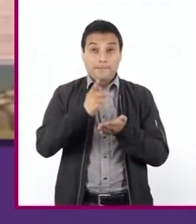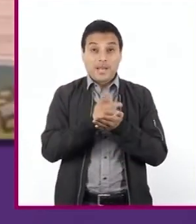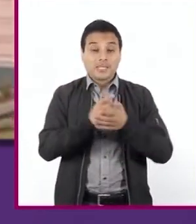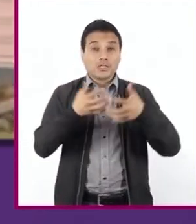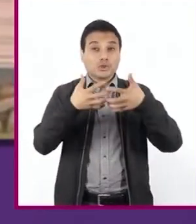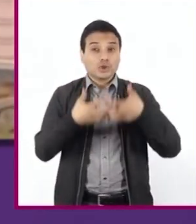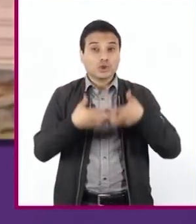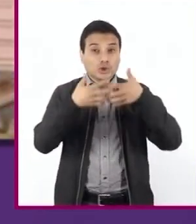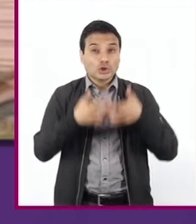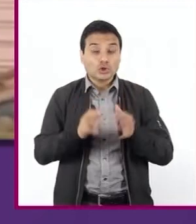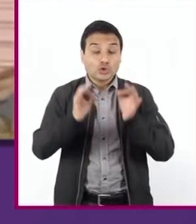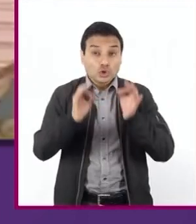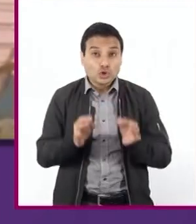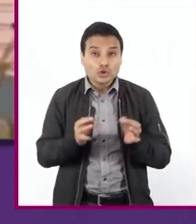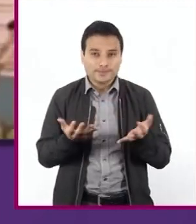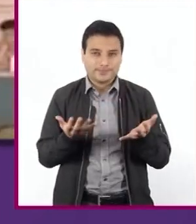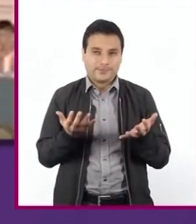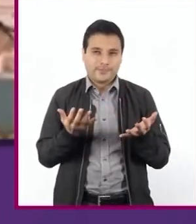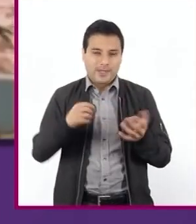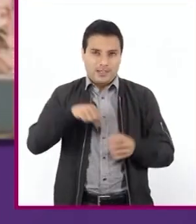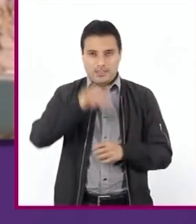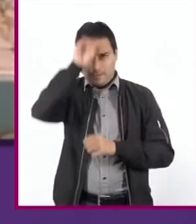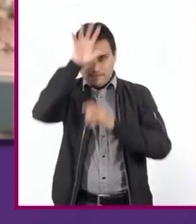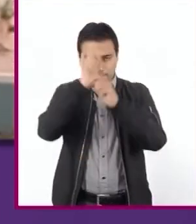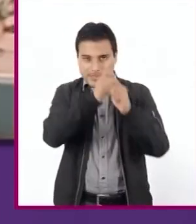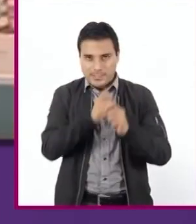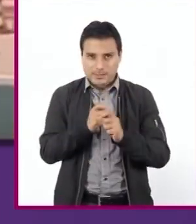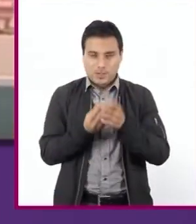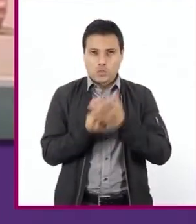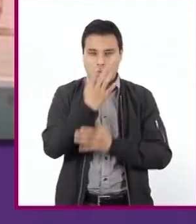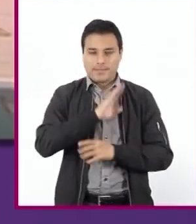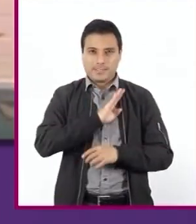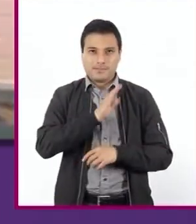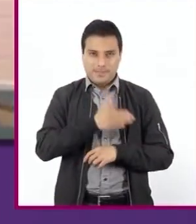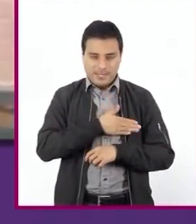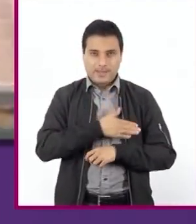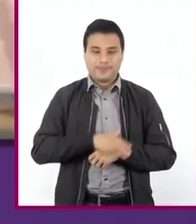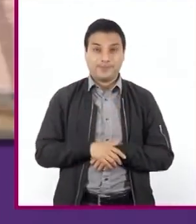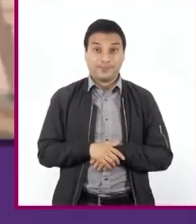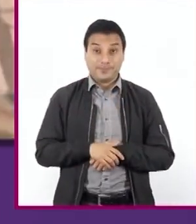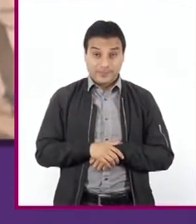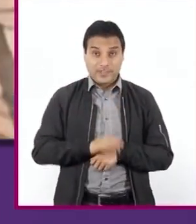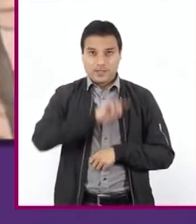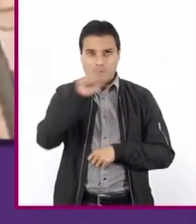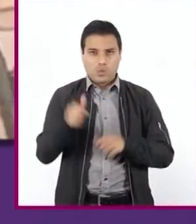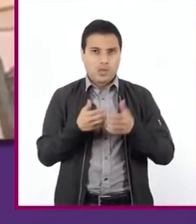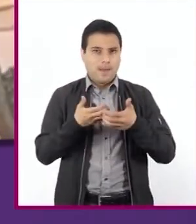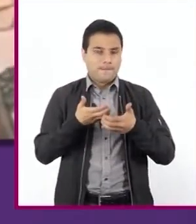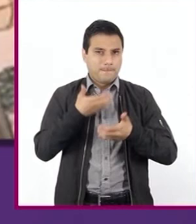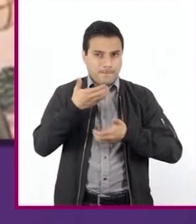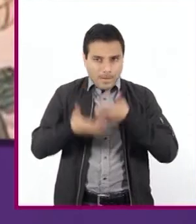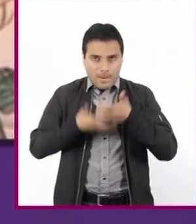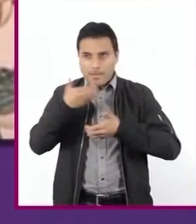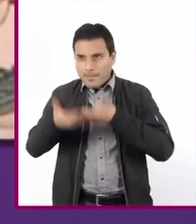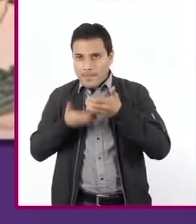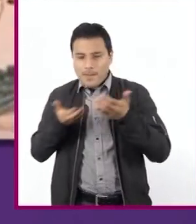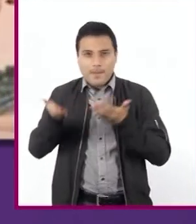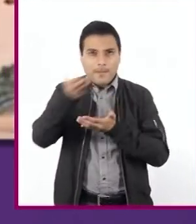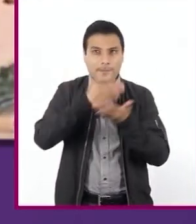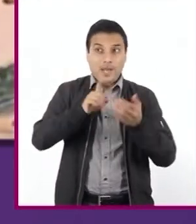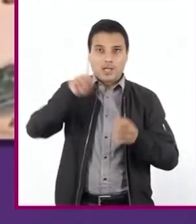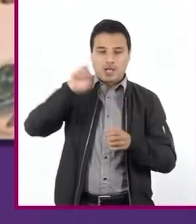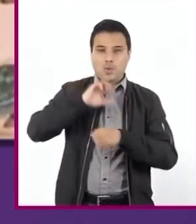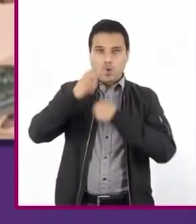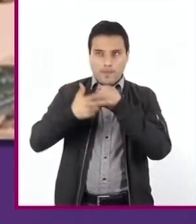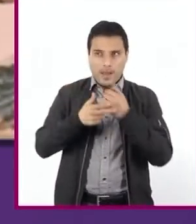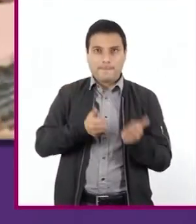saliendo de las minas novohispanas, pues va también a intensificar no solo los intercambios que mantiene la Nueva España con Europa a